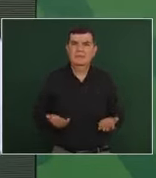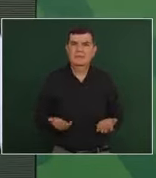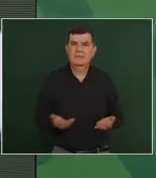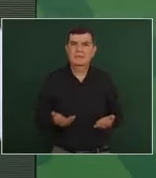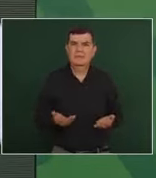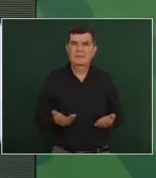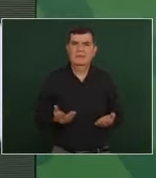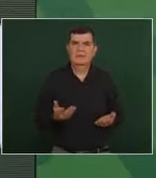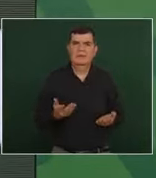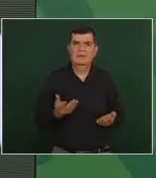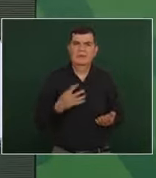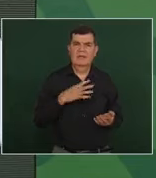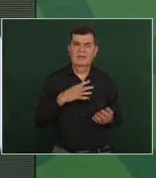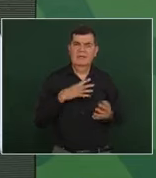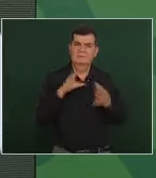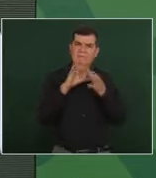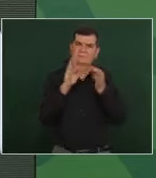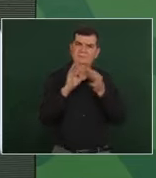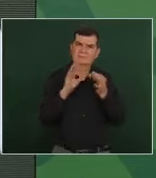se explica